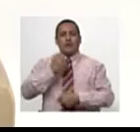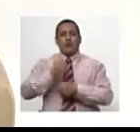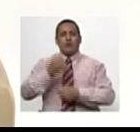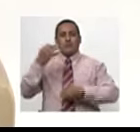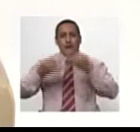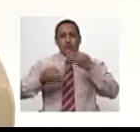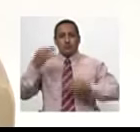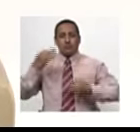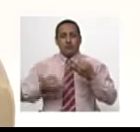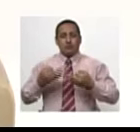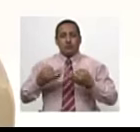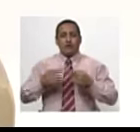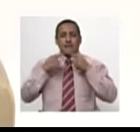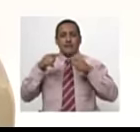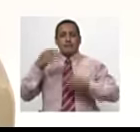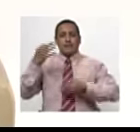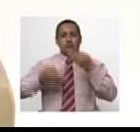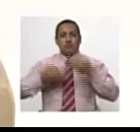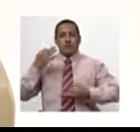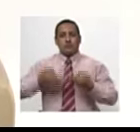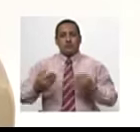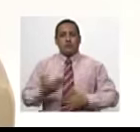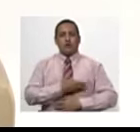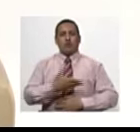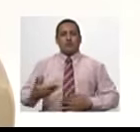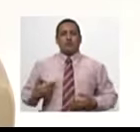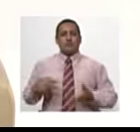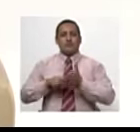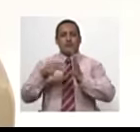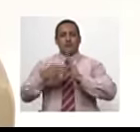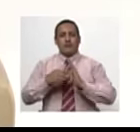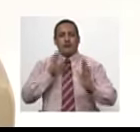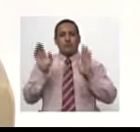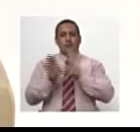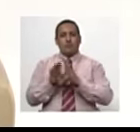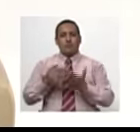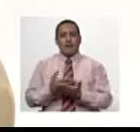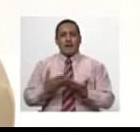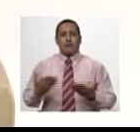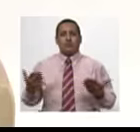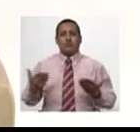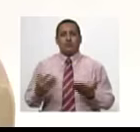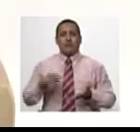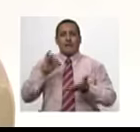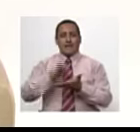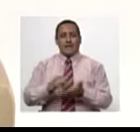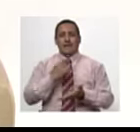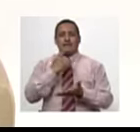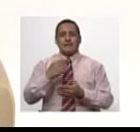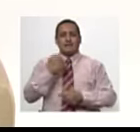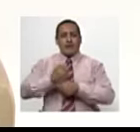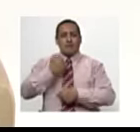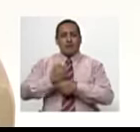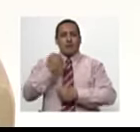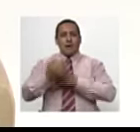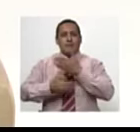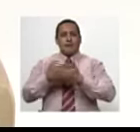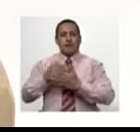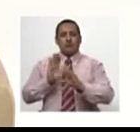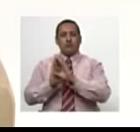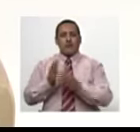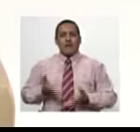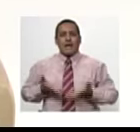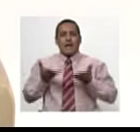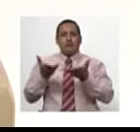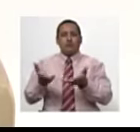del presupuesto. El presupuesto para un Estado significa el instrumento que tiene relevancia constitucional que permite al